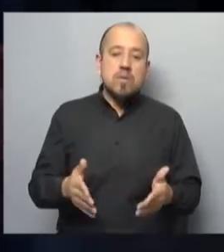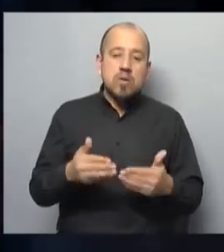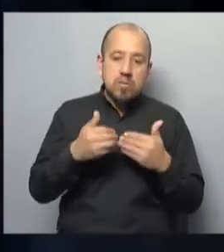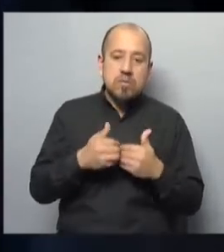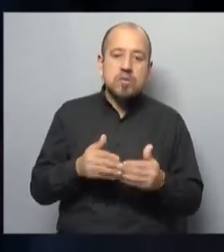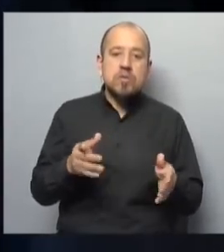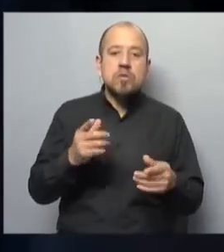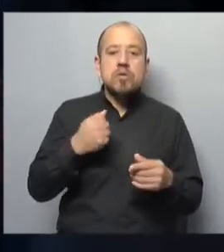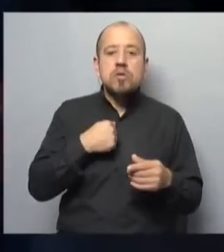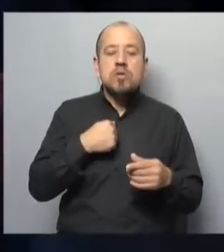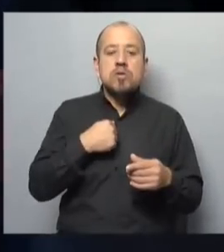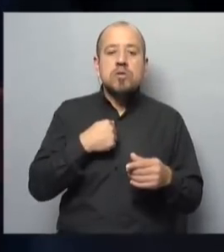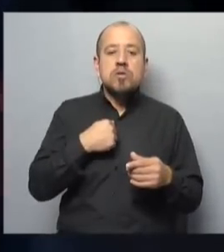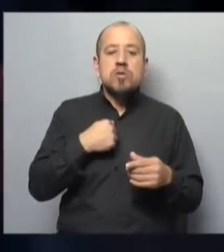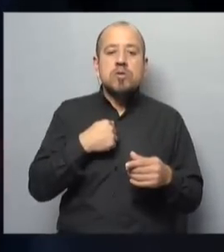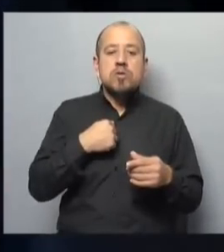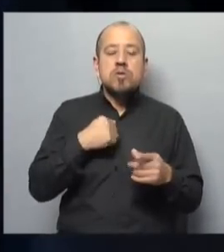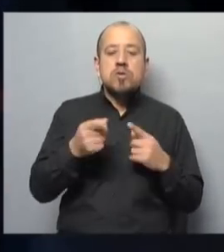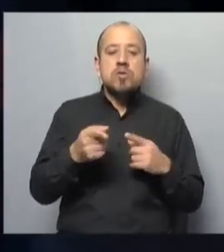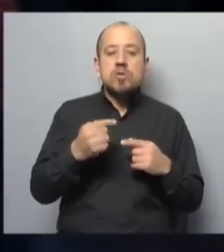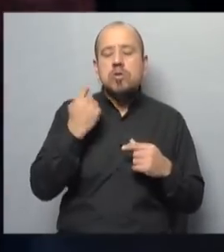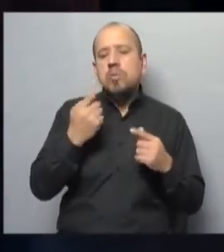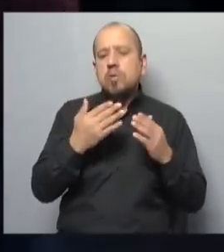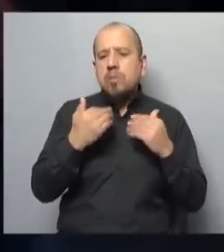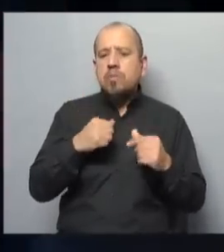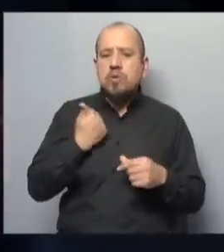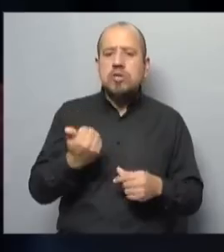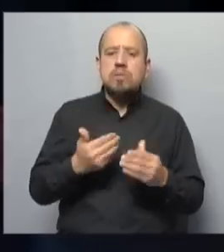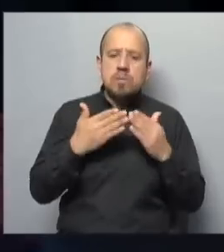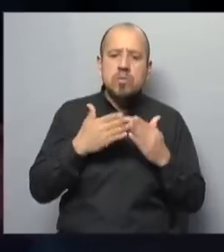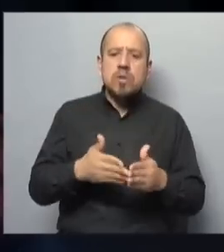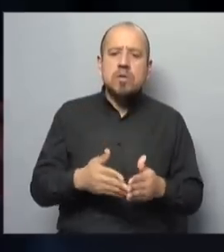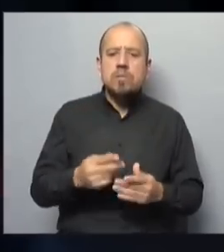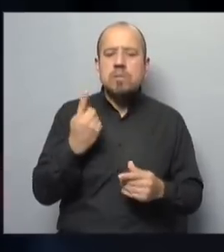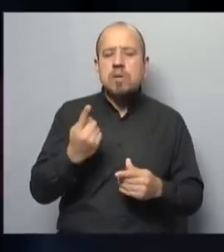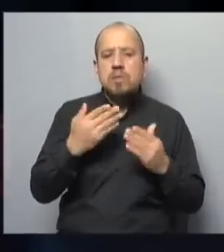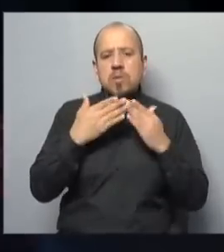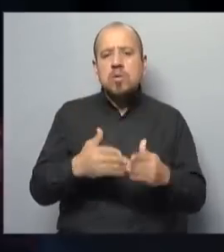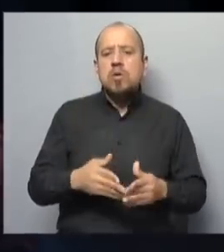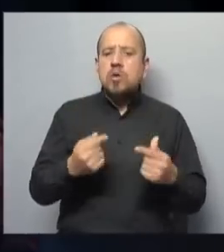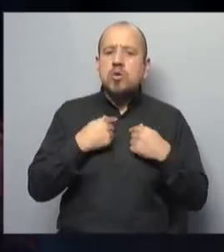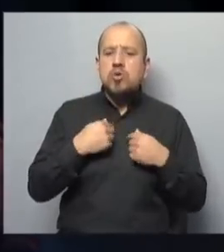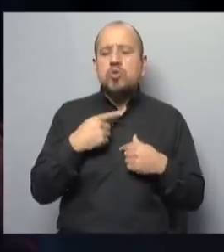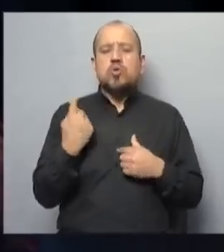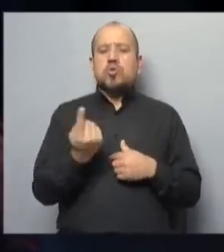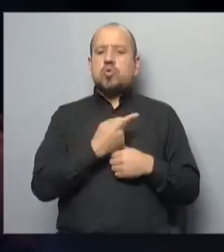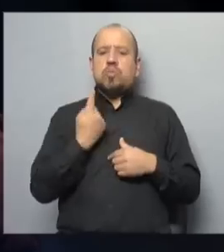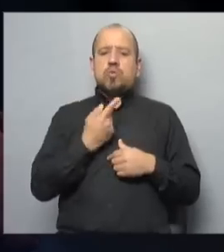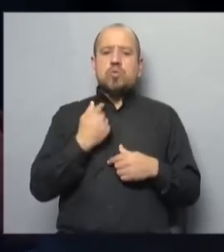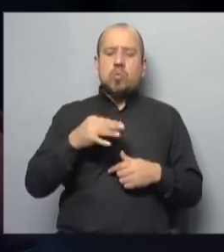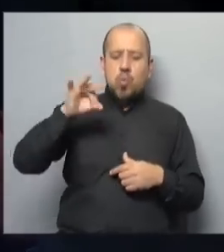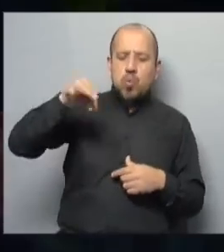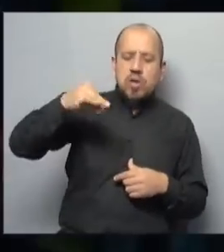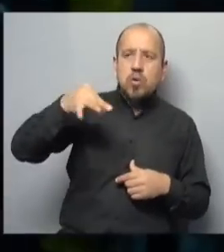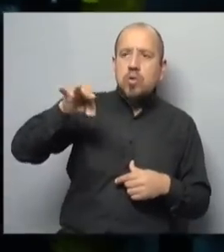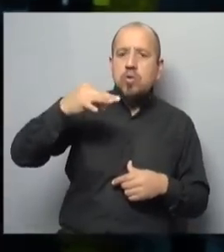y yo me voy a ganar de eso antes de ir a hacerles una plata para hacerle una primera pregunta somos un caso excepcional el fútbol uruguayo